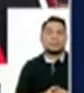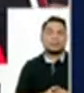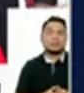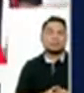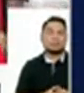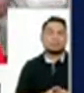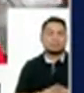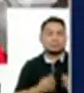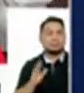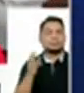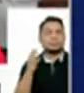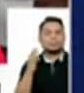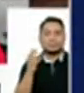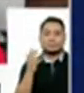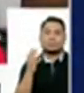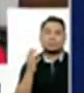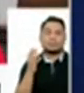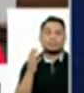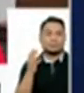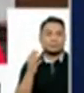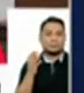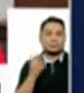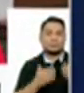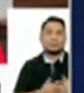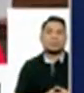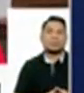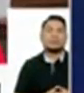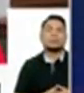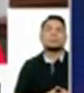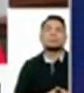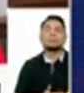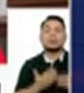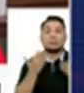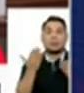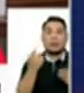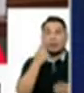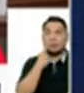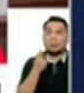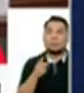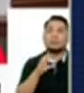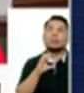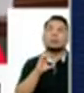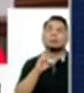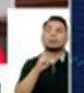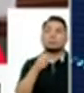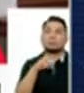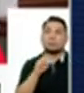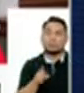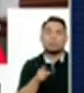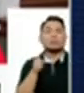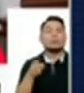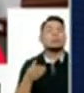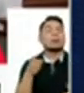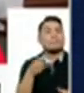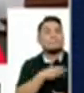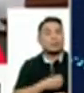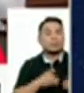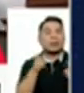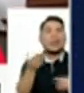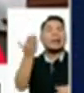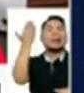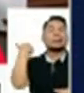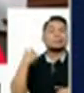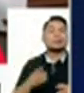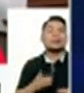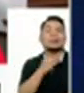ruta que necesita la educación para salir de esta situación de la emergencia educativa. En ese sentido, a partir de hoy día mismo empezamos